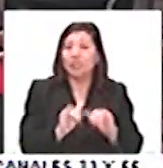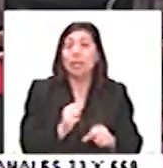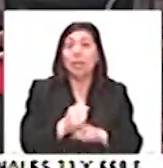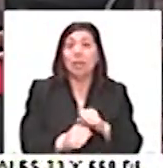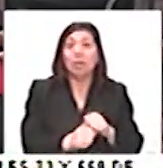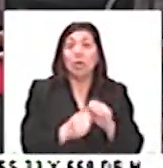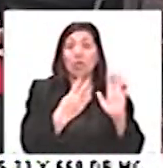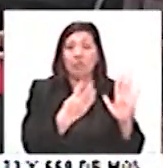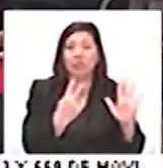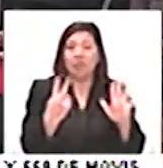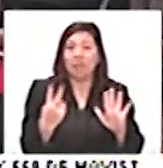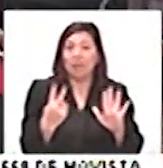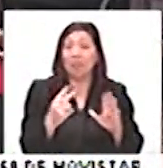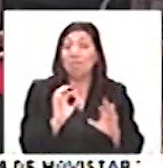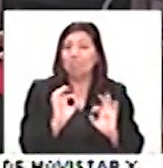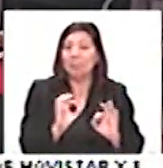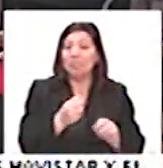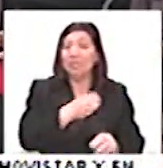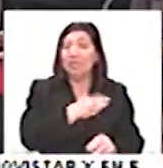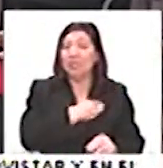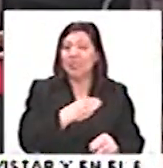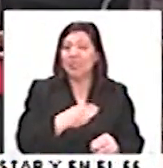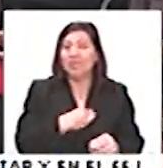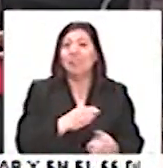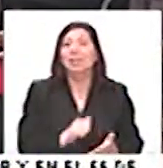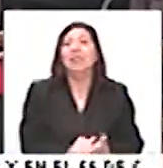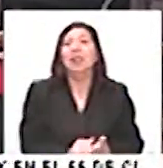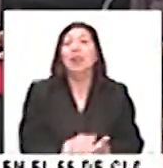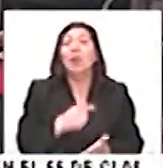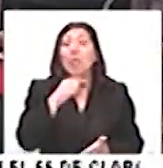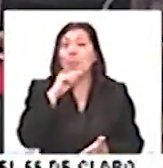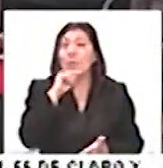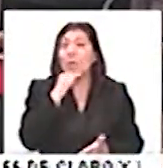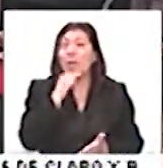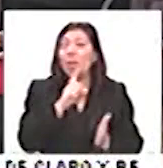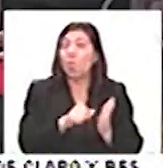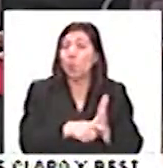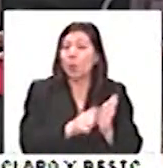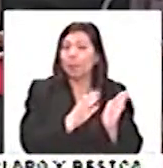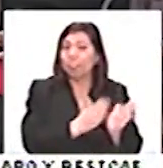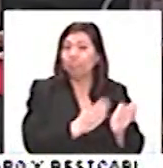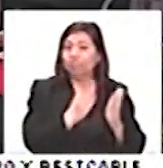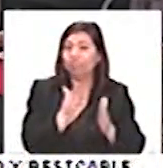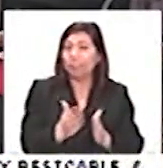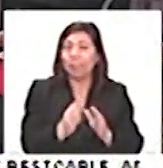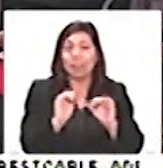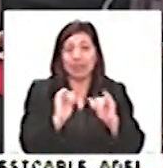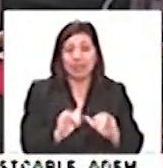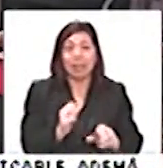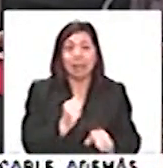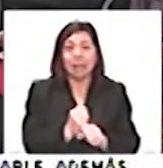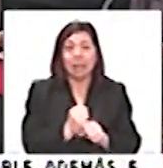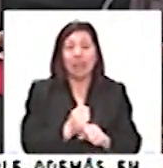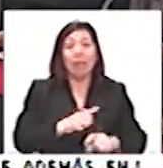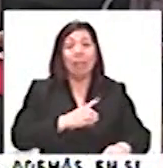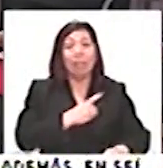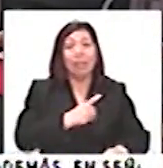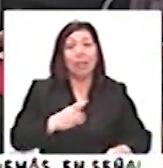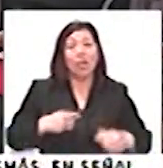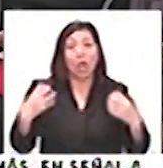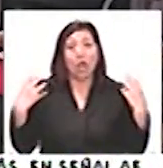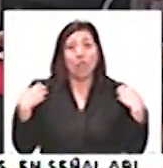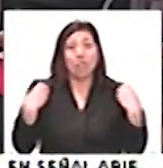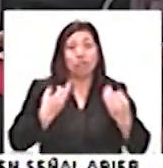año 97 en el mismo ministerio. La señora luego pasa a ser nombrada como directora de la